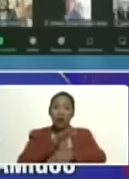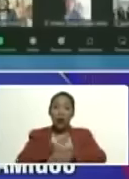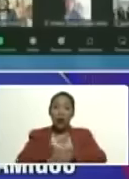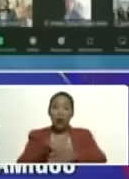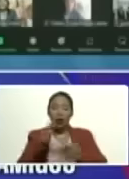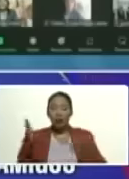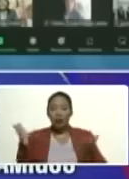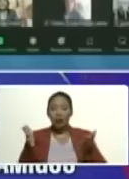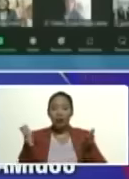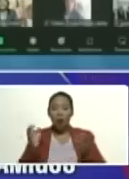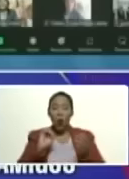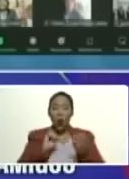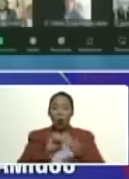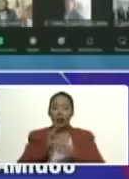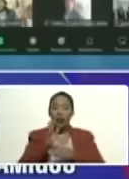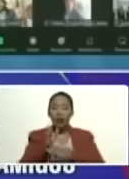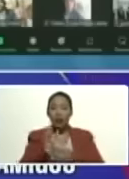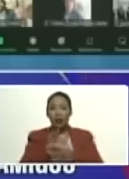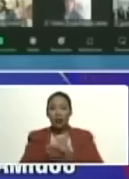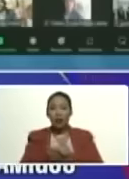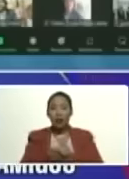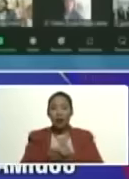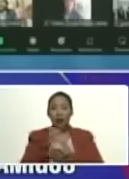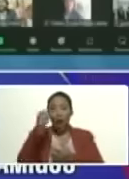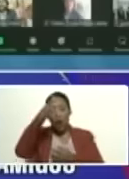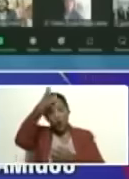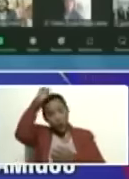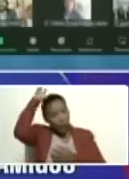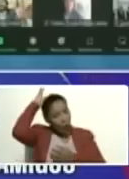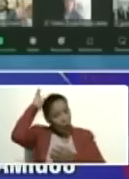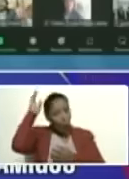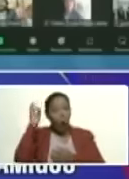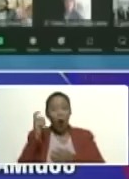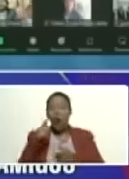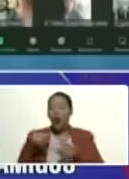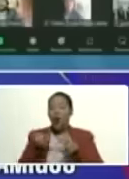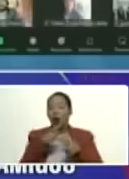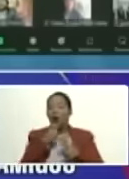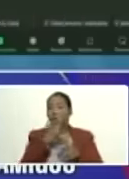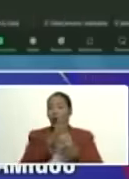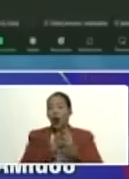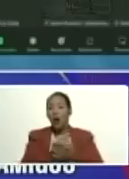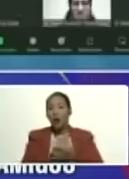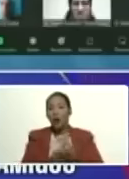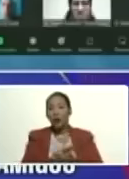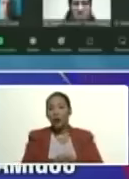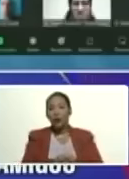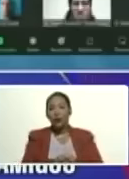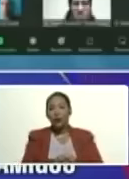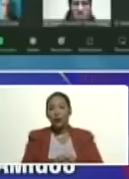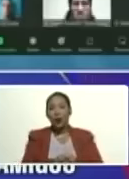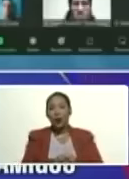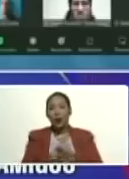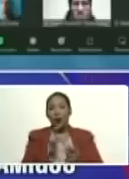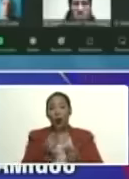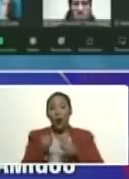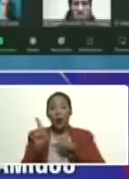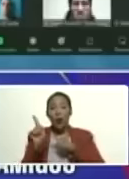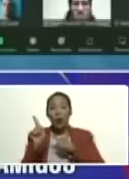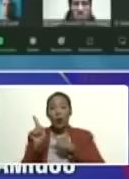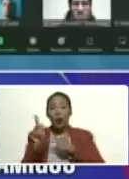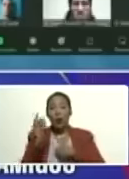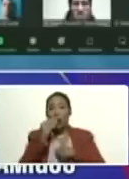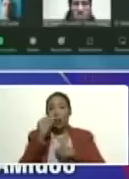o ir en Roma a un buen lugar de unos buenos amigos, como nos llevaron la otra vez a comer una buena